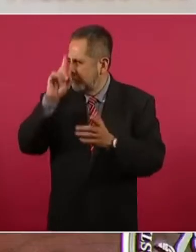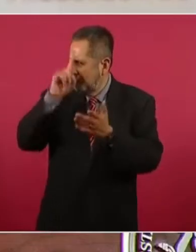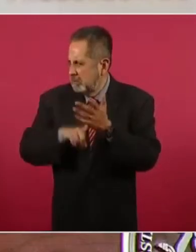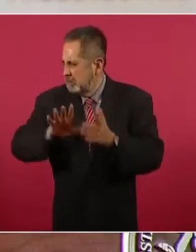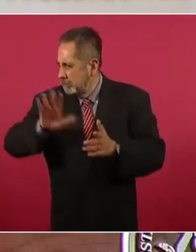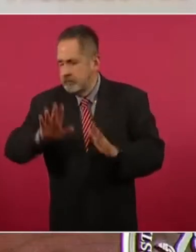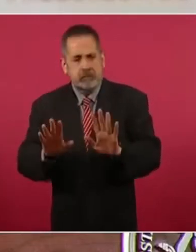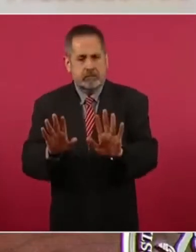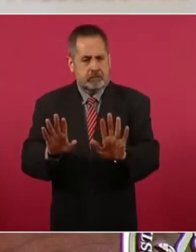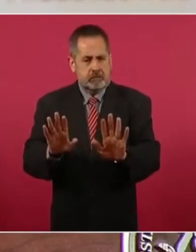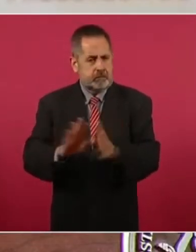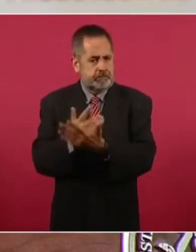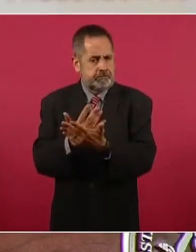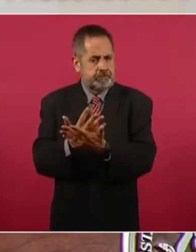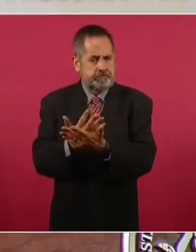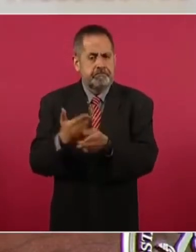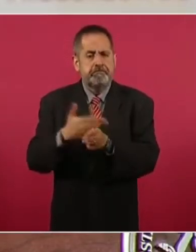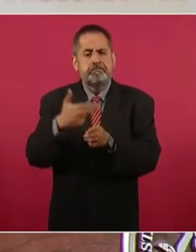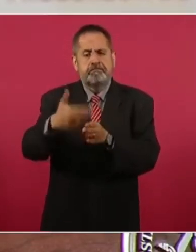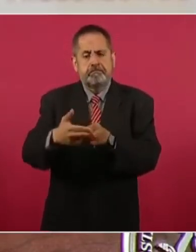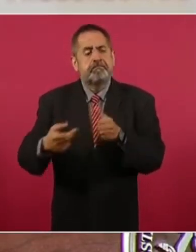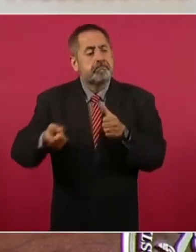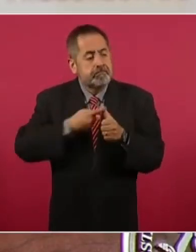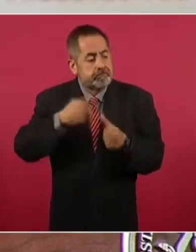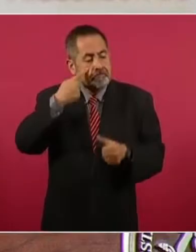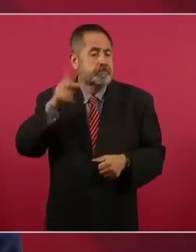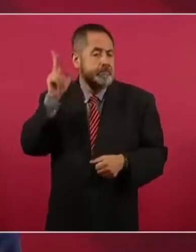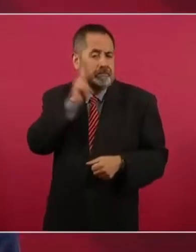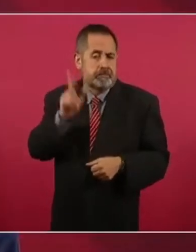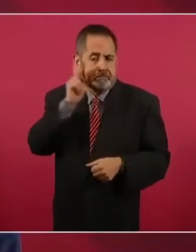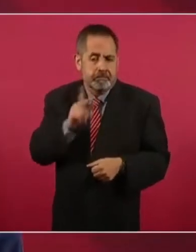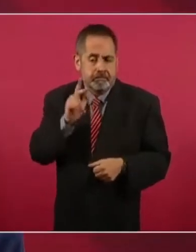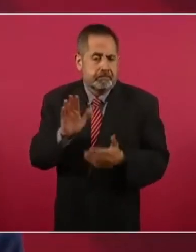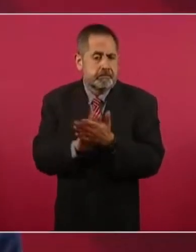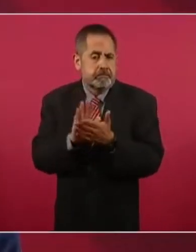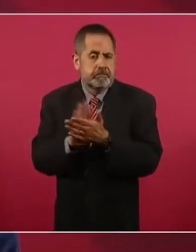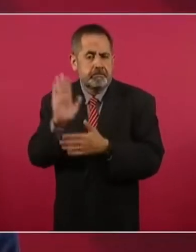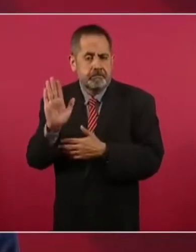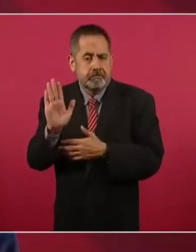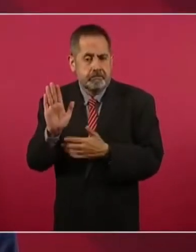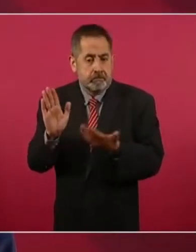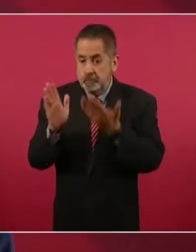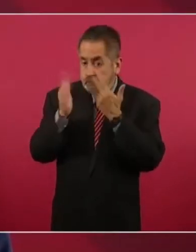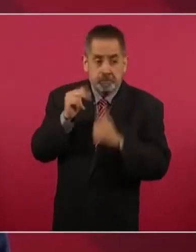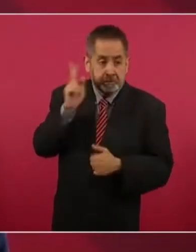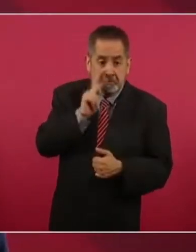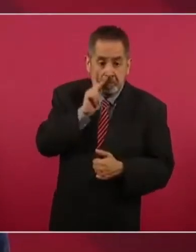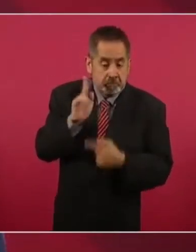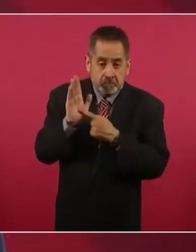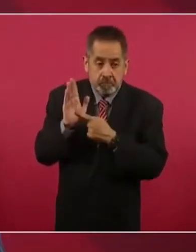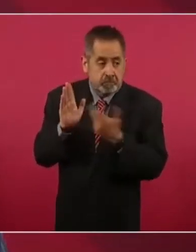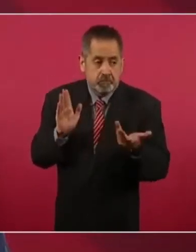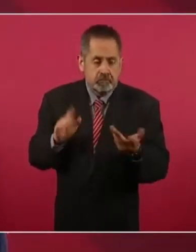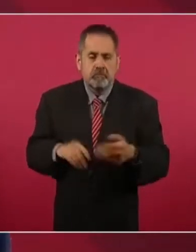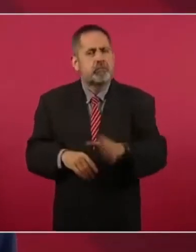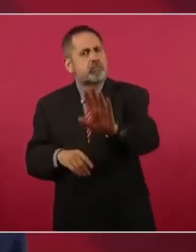a esperar. No se puede culpar a nadie si no hay pruebas, de lo anterior,